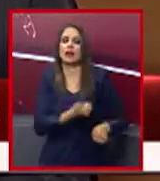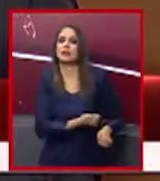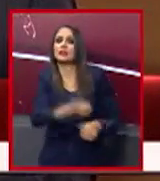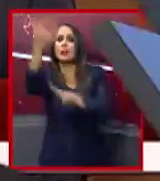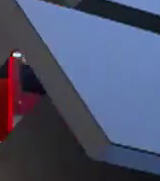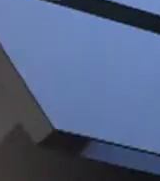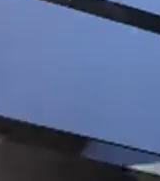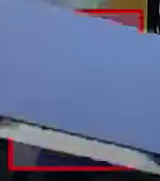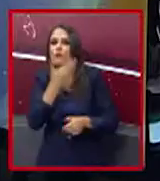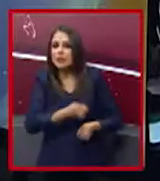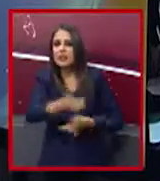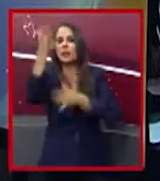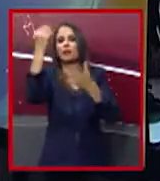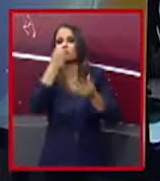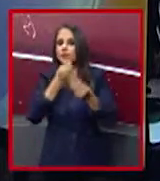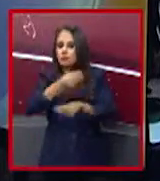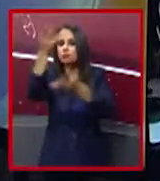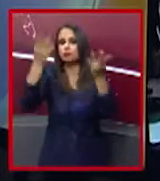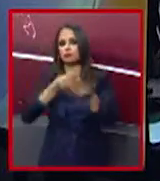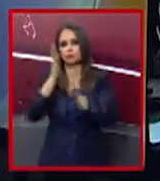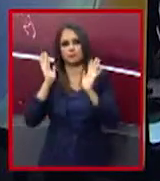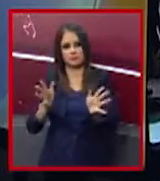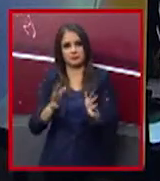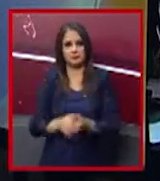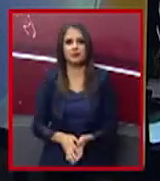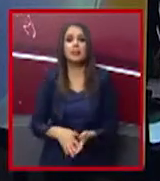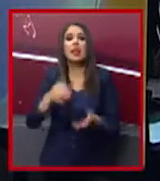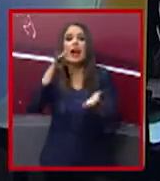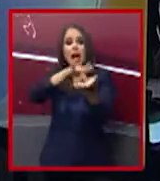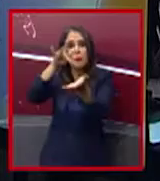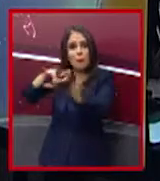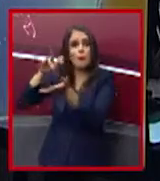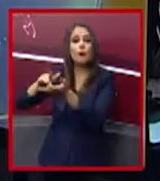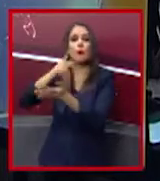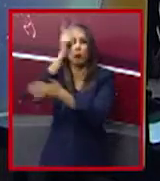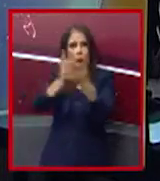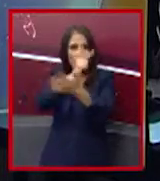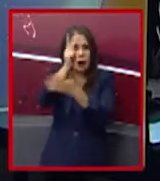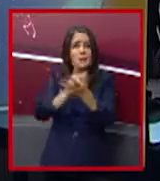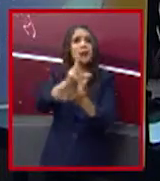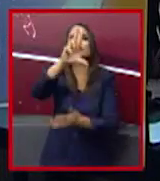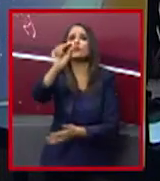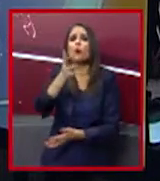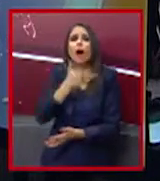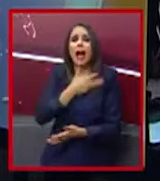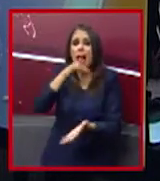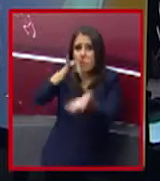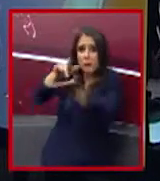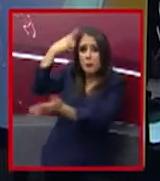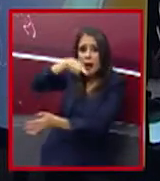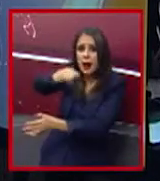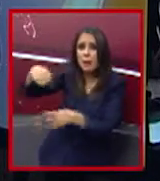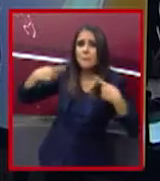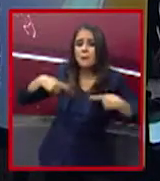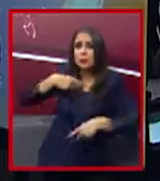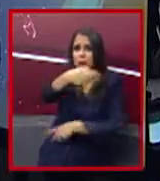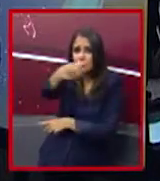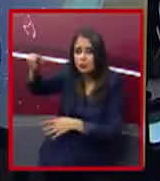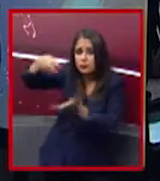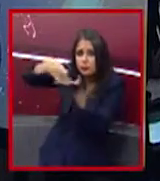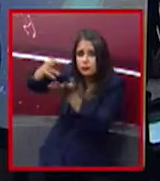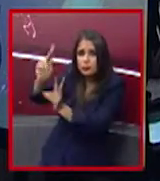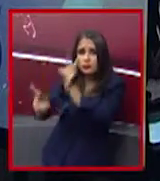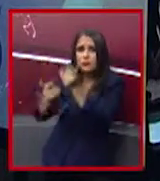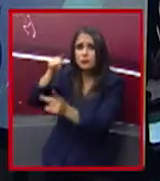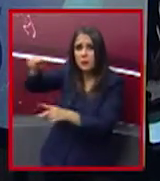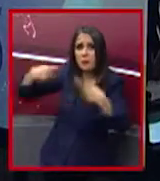Sonora. Los apoyos y programas no llegan a los campesinos, así señaló el diputado de Nueva Alianza, Ángel García, quien explicó